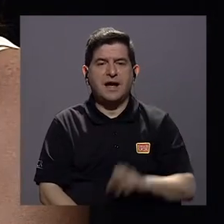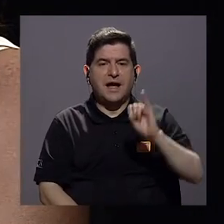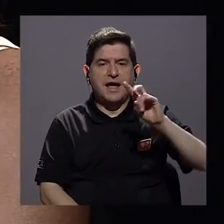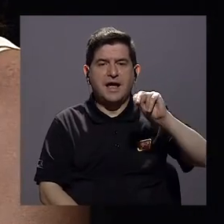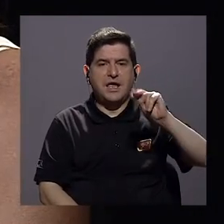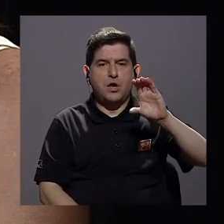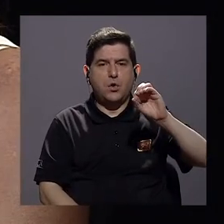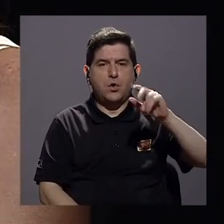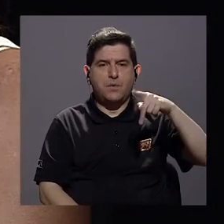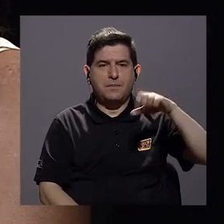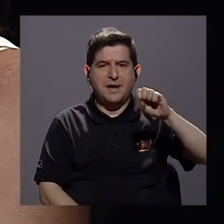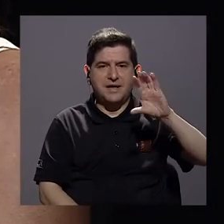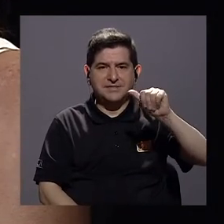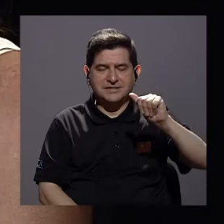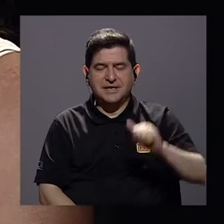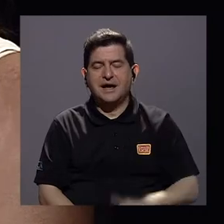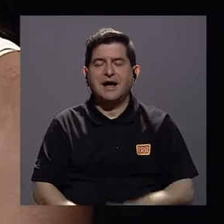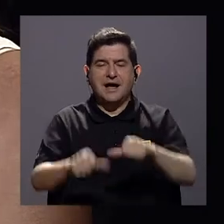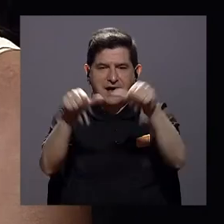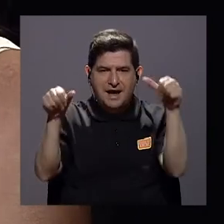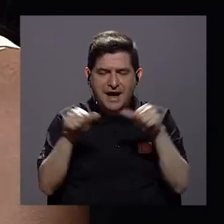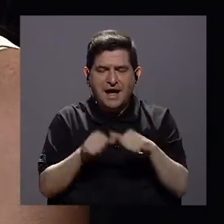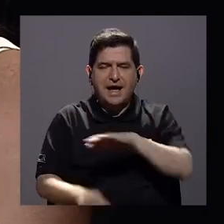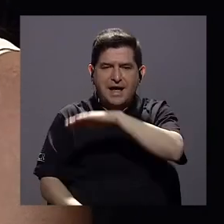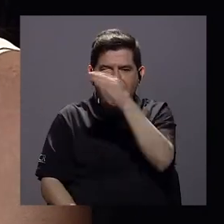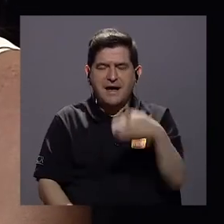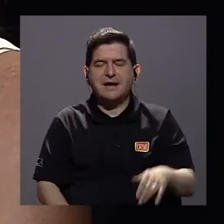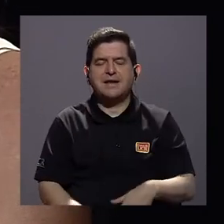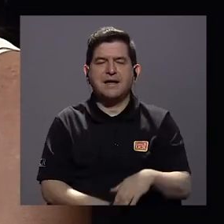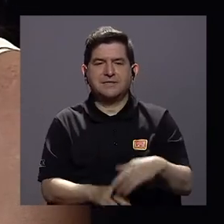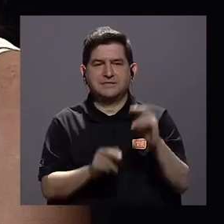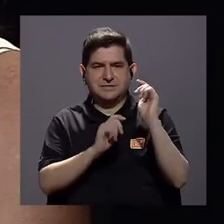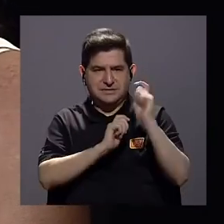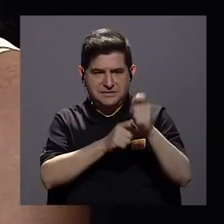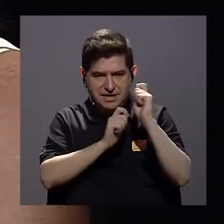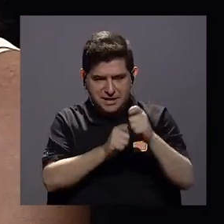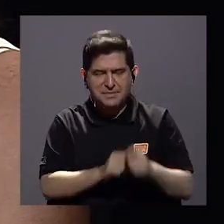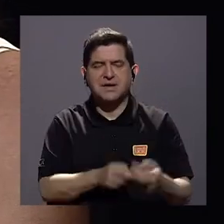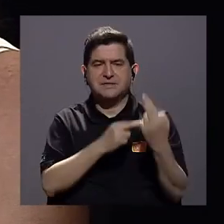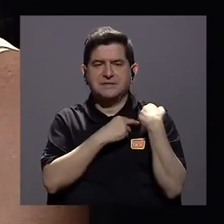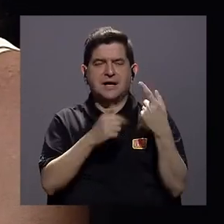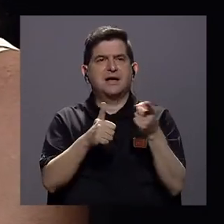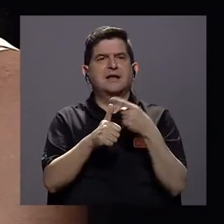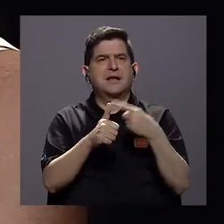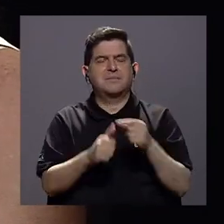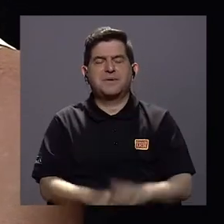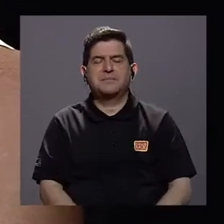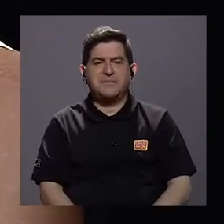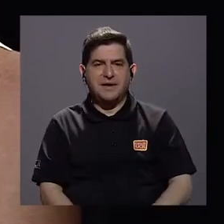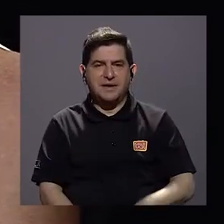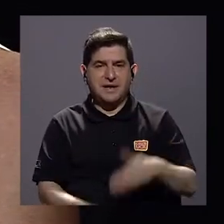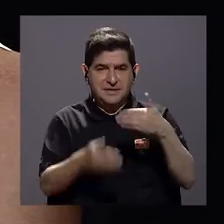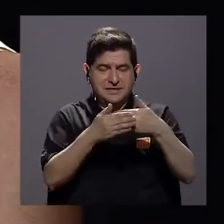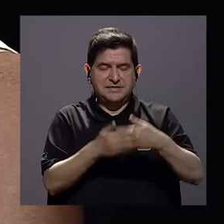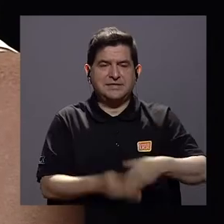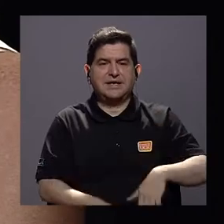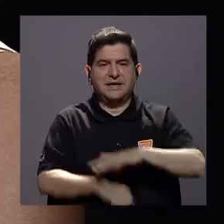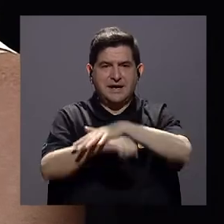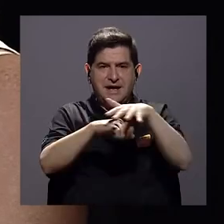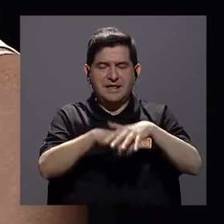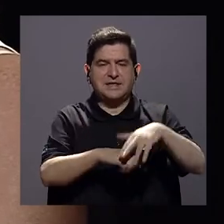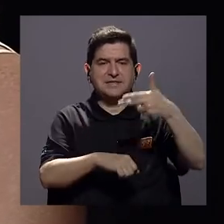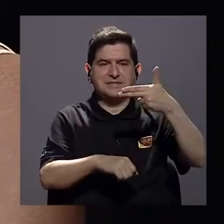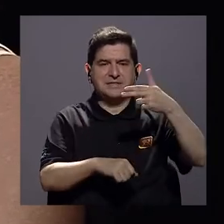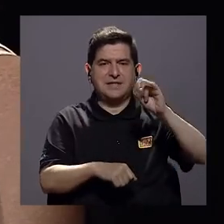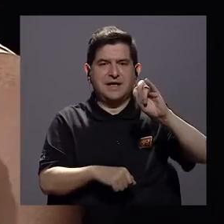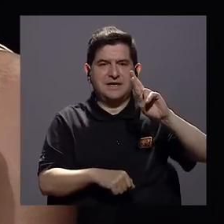lo que se llaman áreas marinas de pesca responsable. Uh-huh. La primera fue el área de Palito allá en Chira y posteriormente la de Tárcoles,